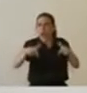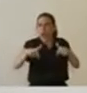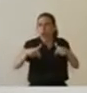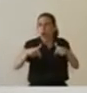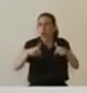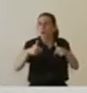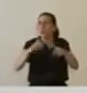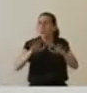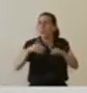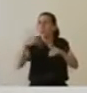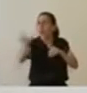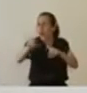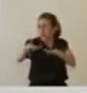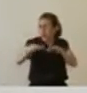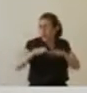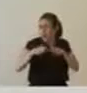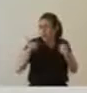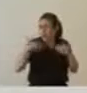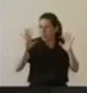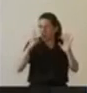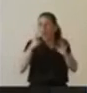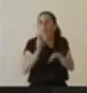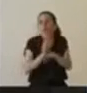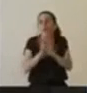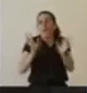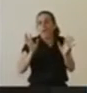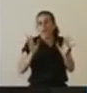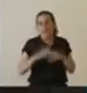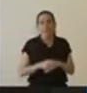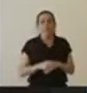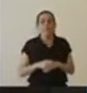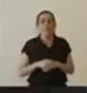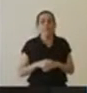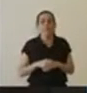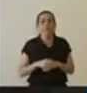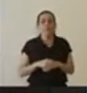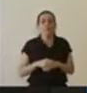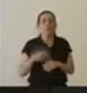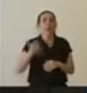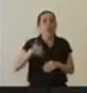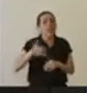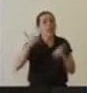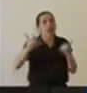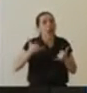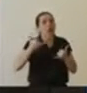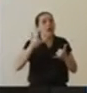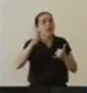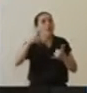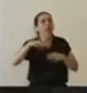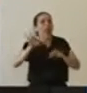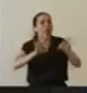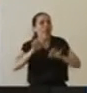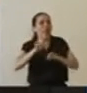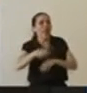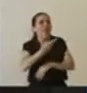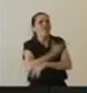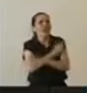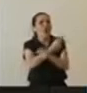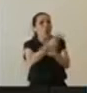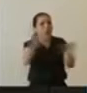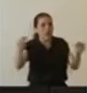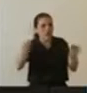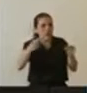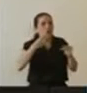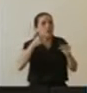a modo de prevención? Argentina tiene una estrategia de vacunación en relación a la prevención